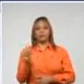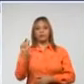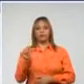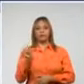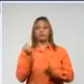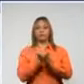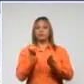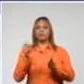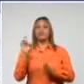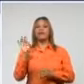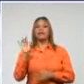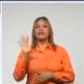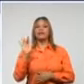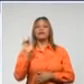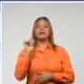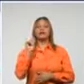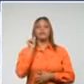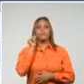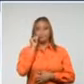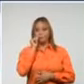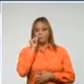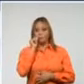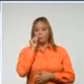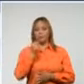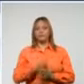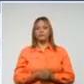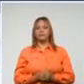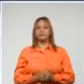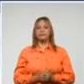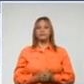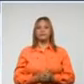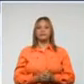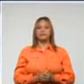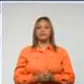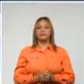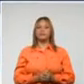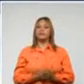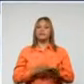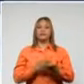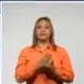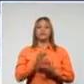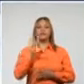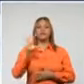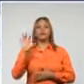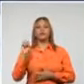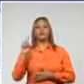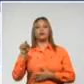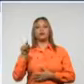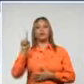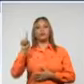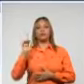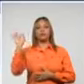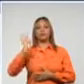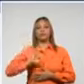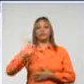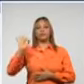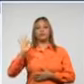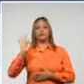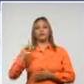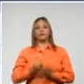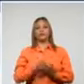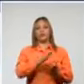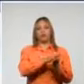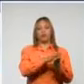15 son del sexo masculino y se mantienen con el 50,1% en el